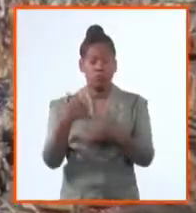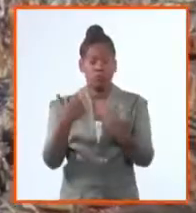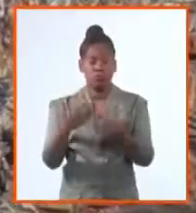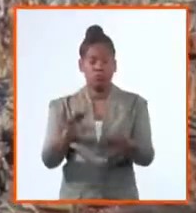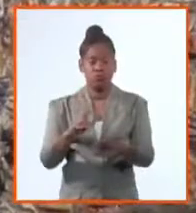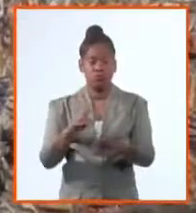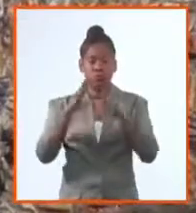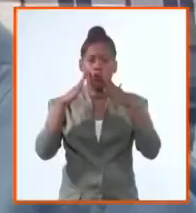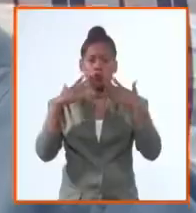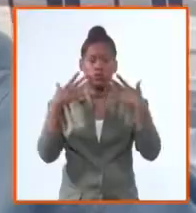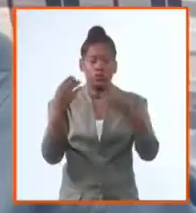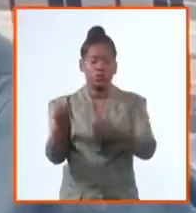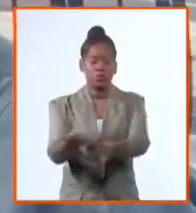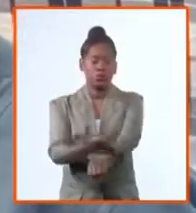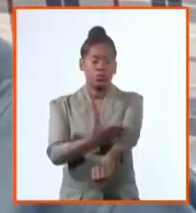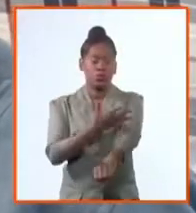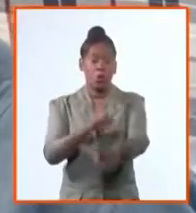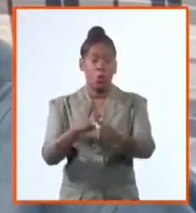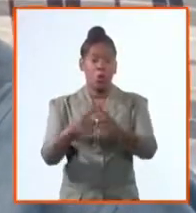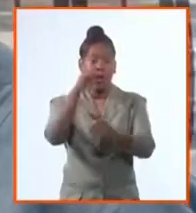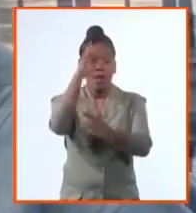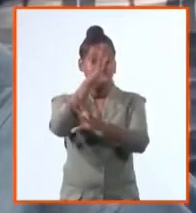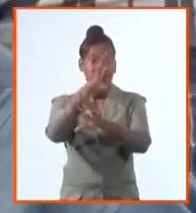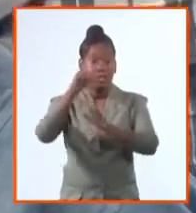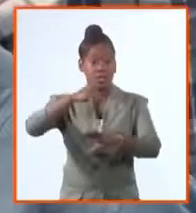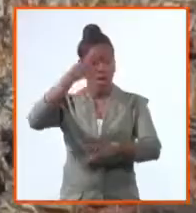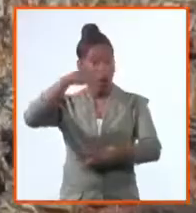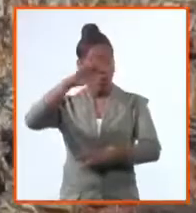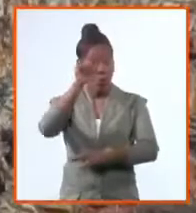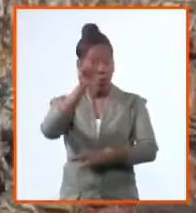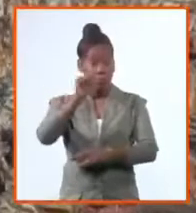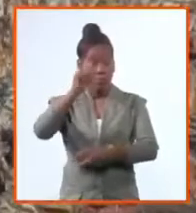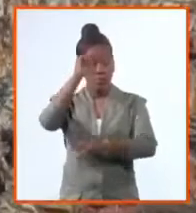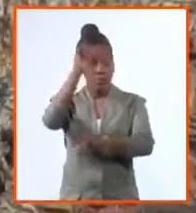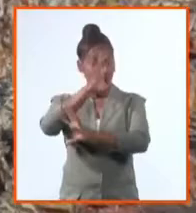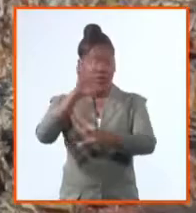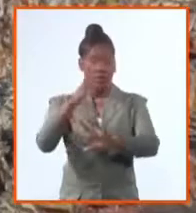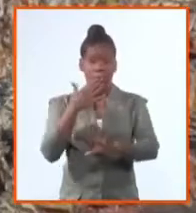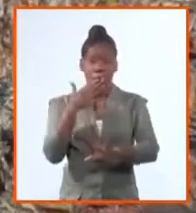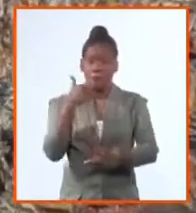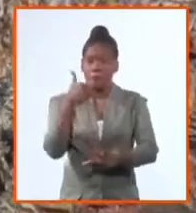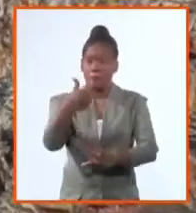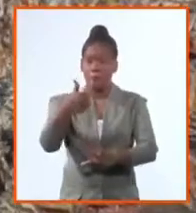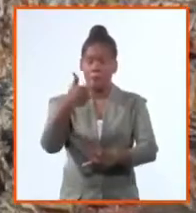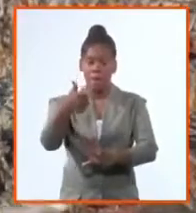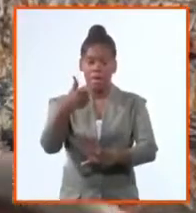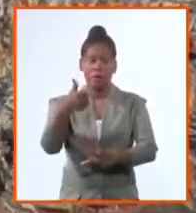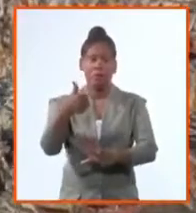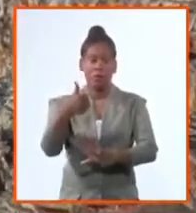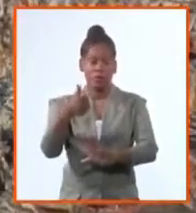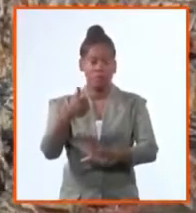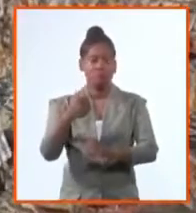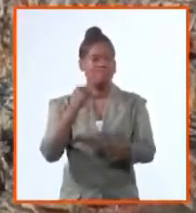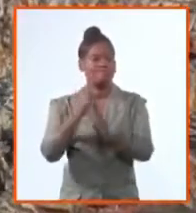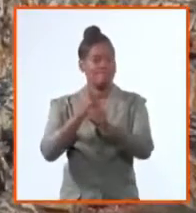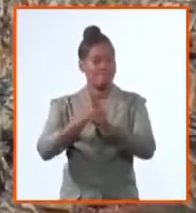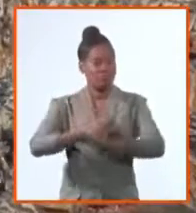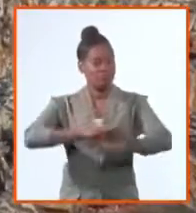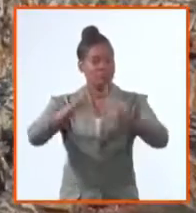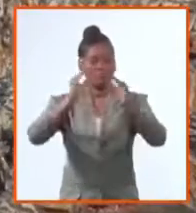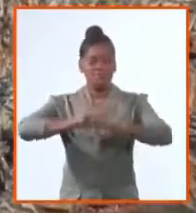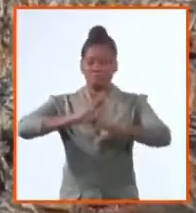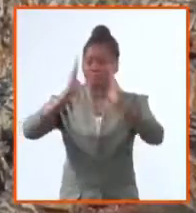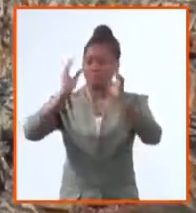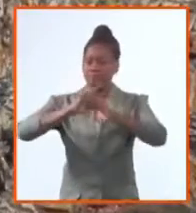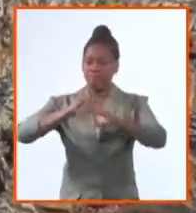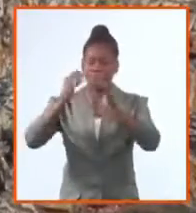agradecidos al papel de la ciencia cubana. Entonces, eso es grandeza, eso tiene que ser orgullo nacional, eso tiene que ser también un respeto